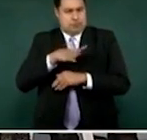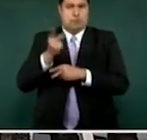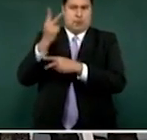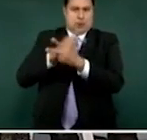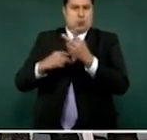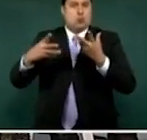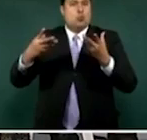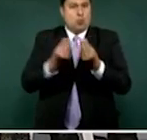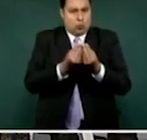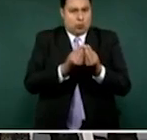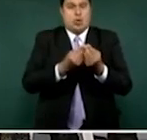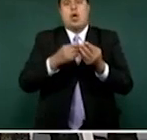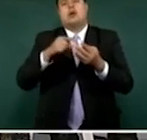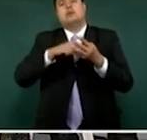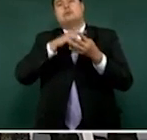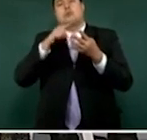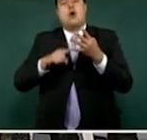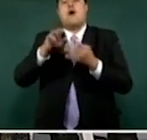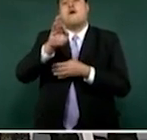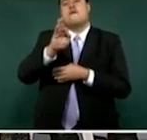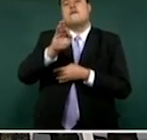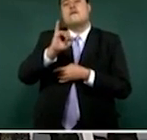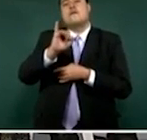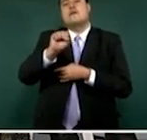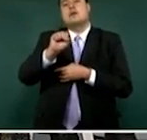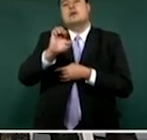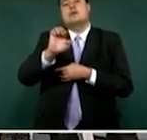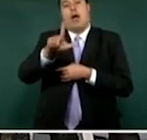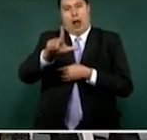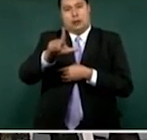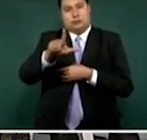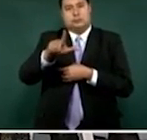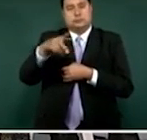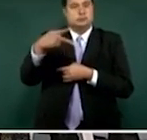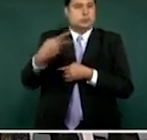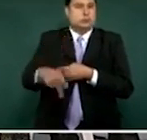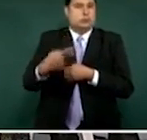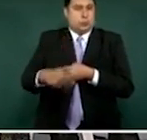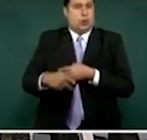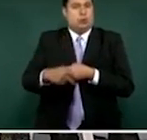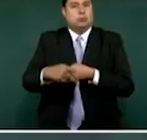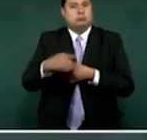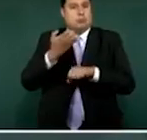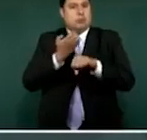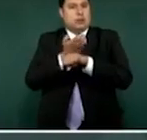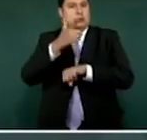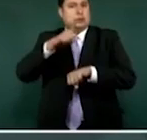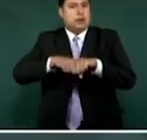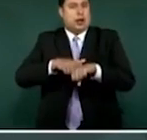el fiscal del Estado, que son